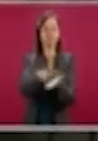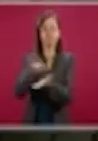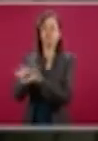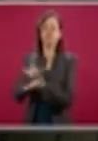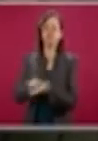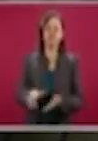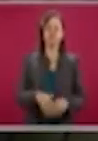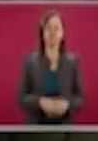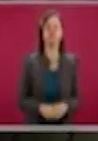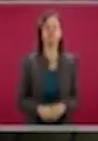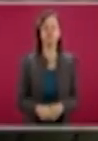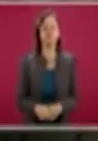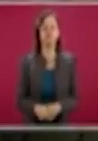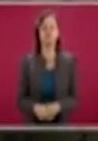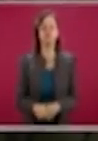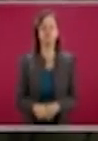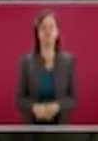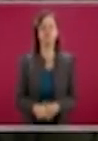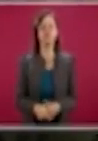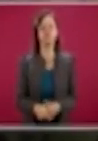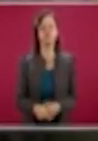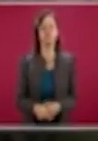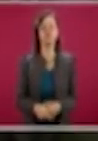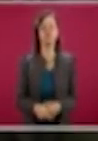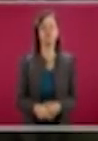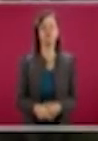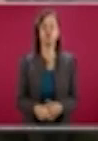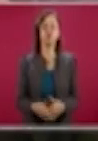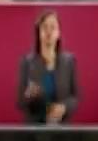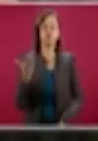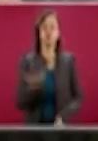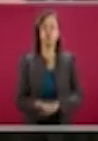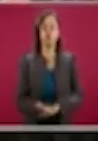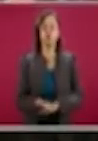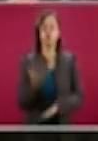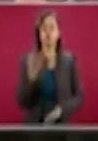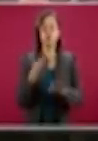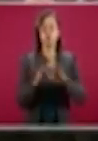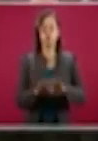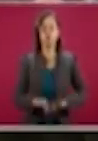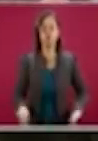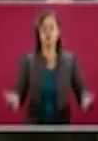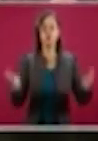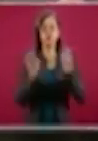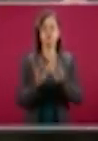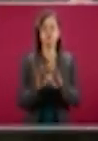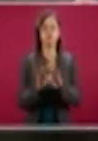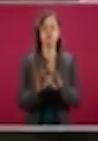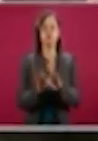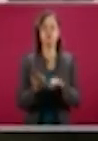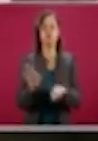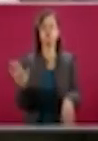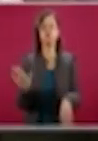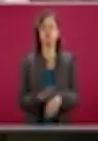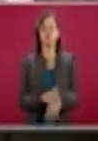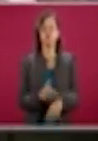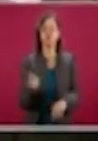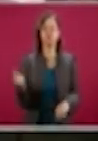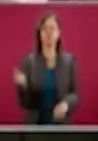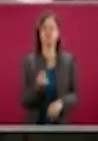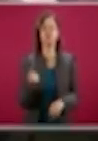infraestructura pues sí que va a estar muy padre y que van invertir casi 900 mil millones de pesos en los